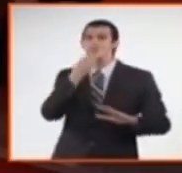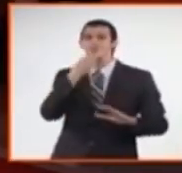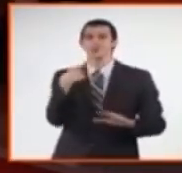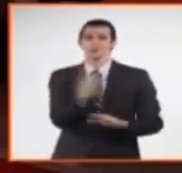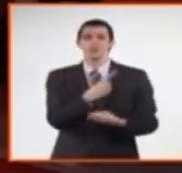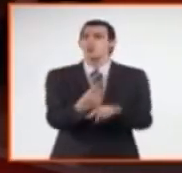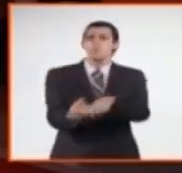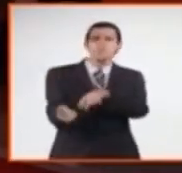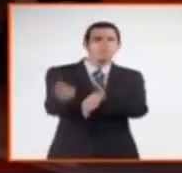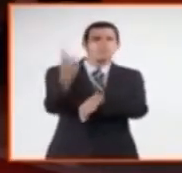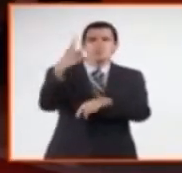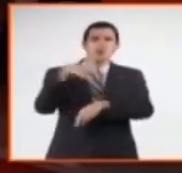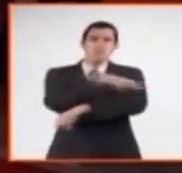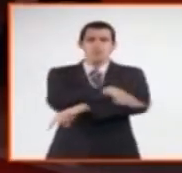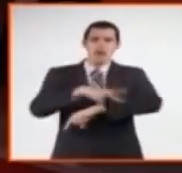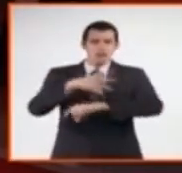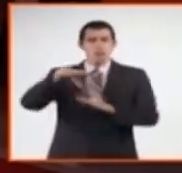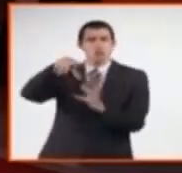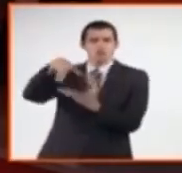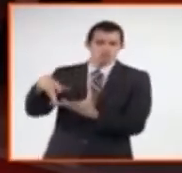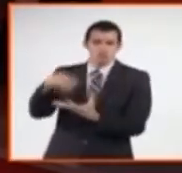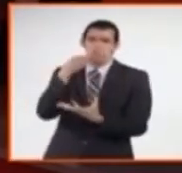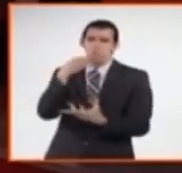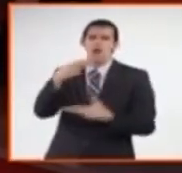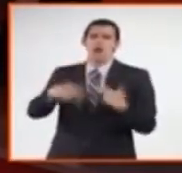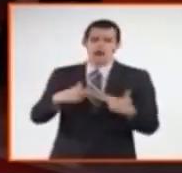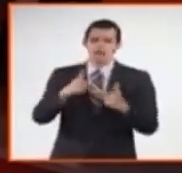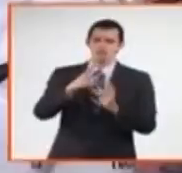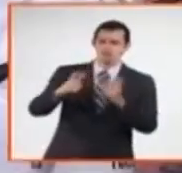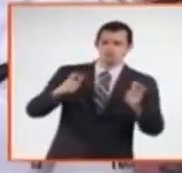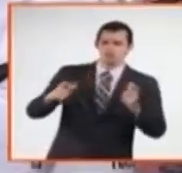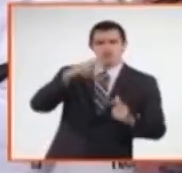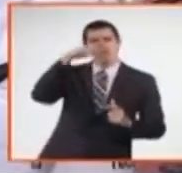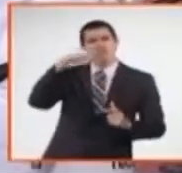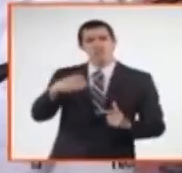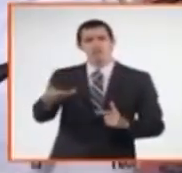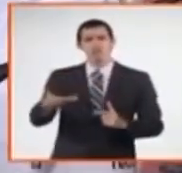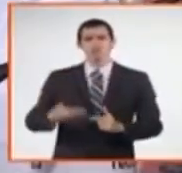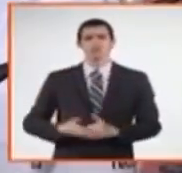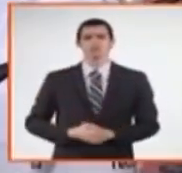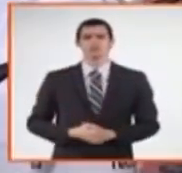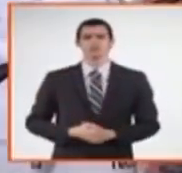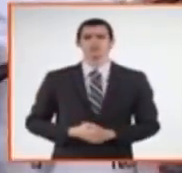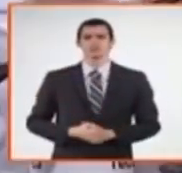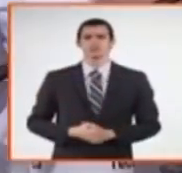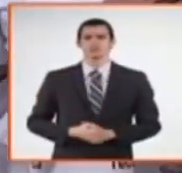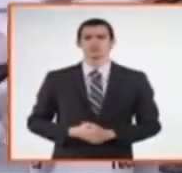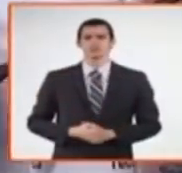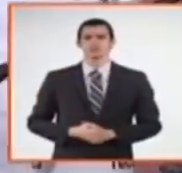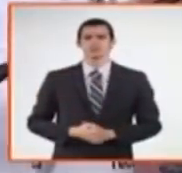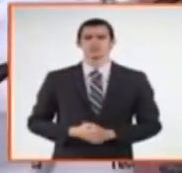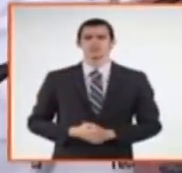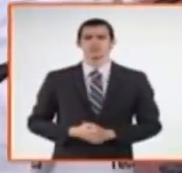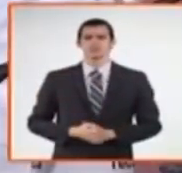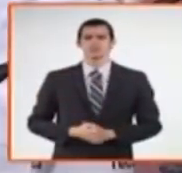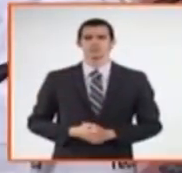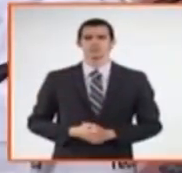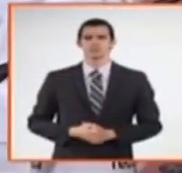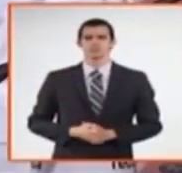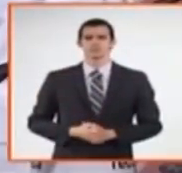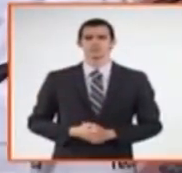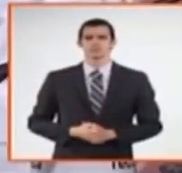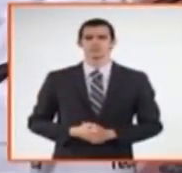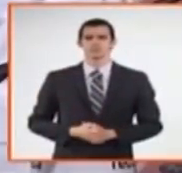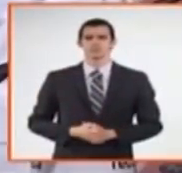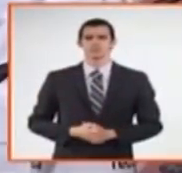para mí exacto dentro de las cosas que tenemos que hacer también y que se están haciendo y vamos a acelerarlo seguir